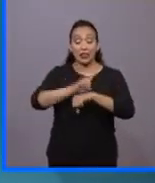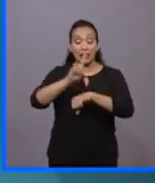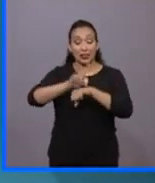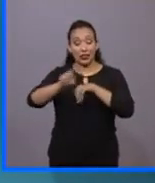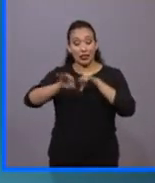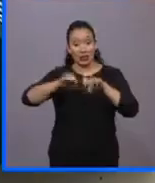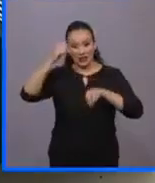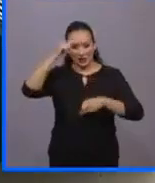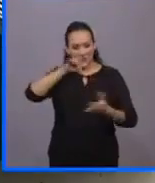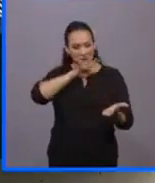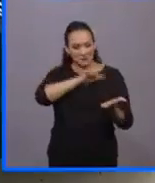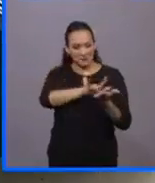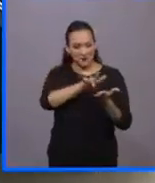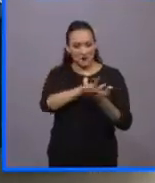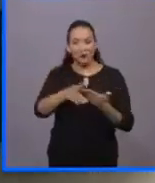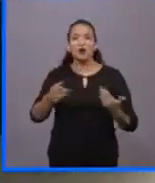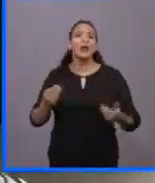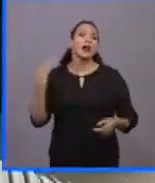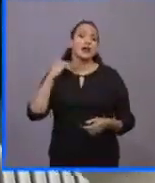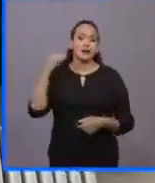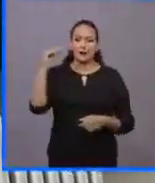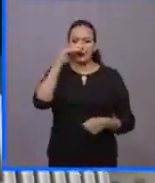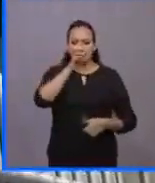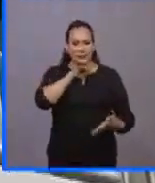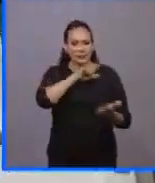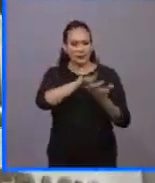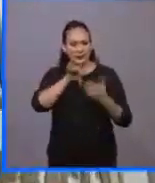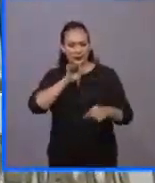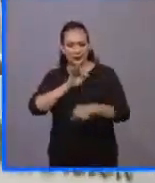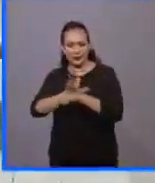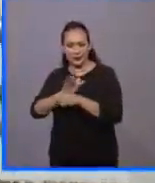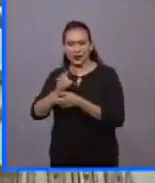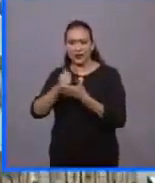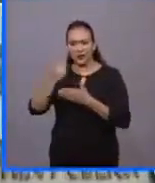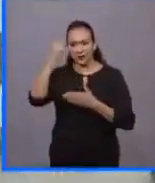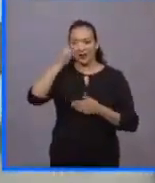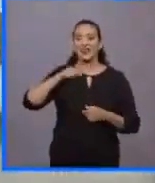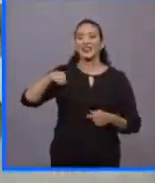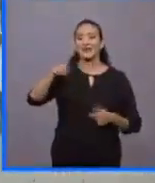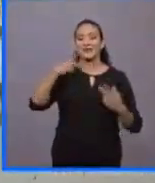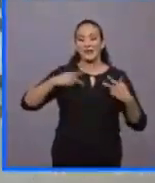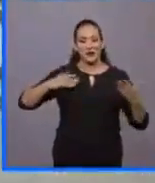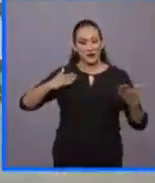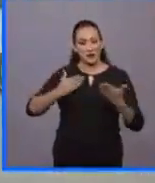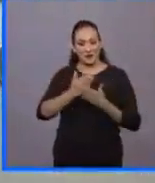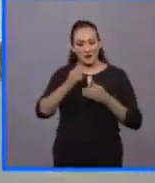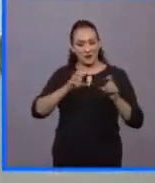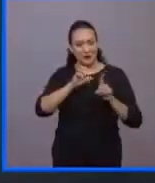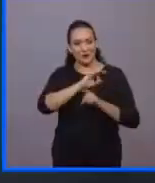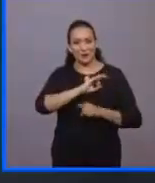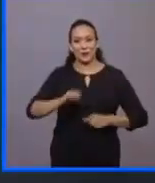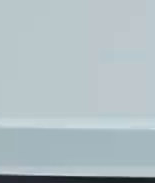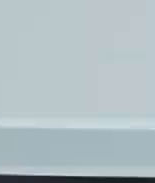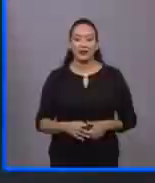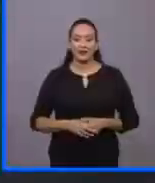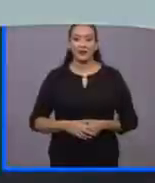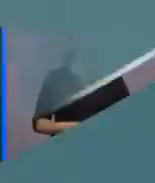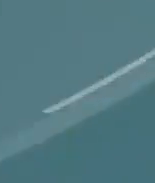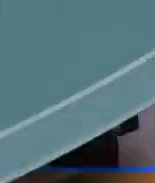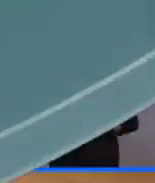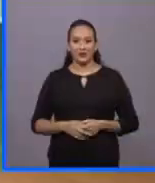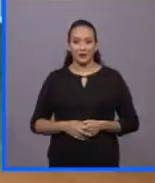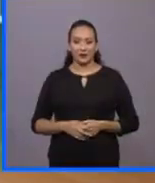días para garantizar una defensa adecuada, acercando la justicia a todas las personas.